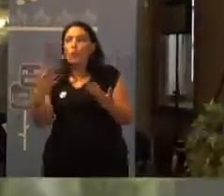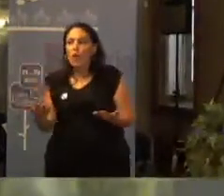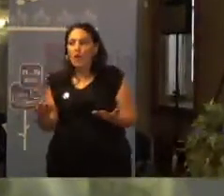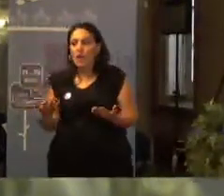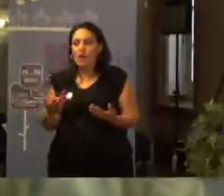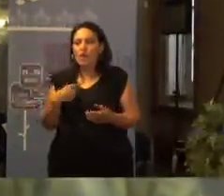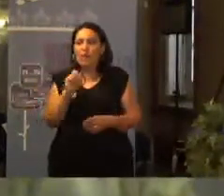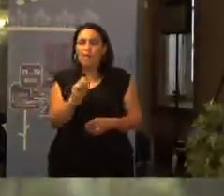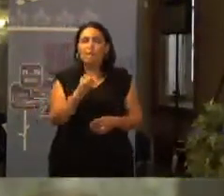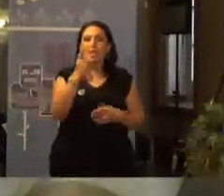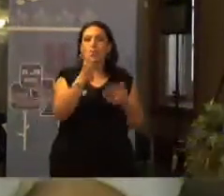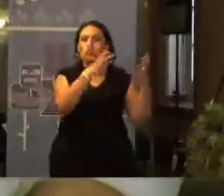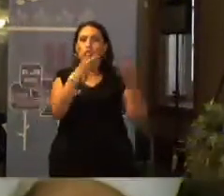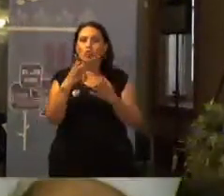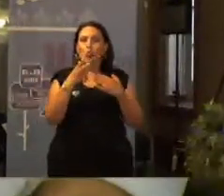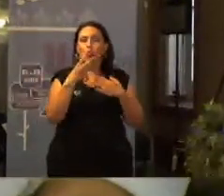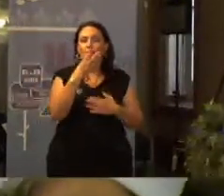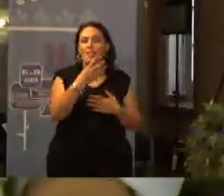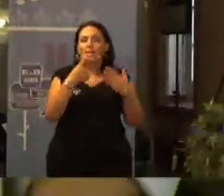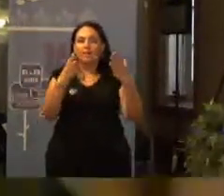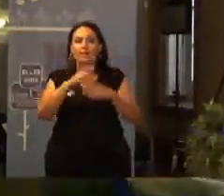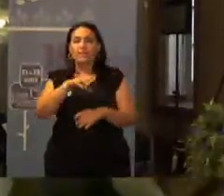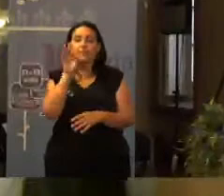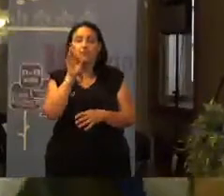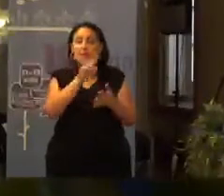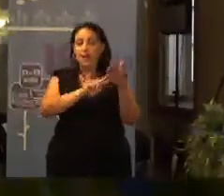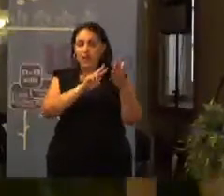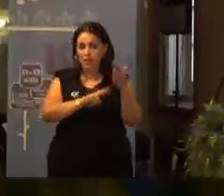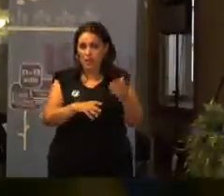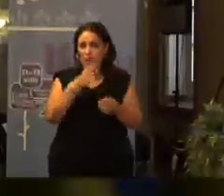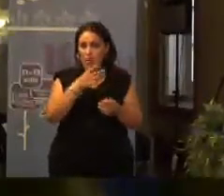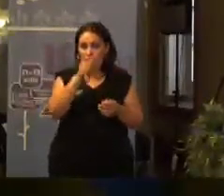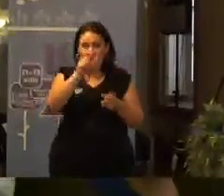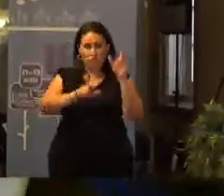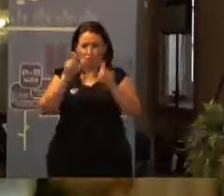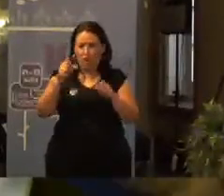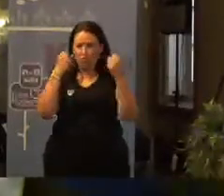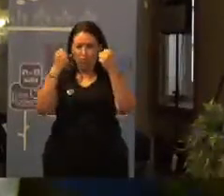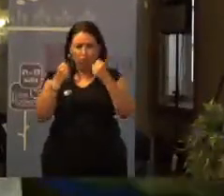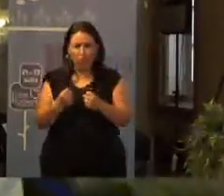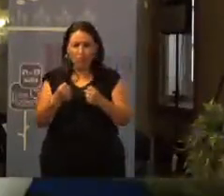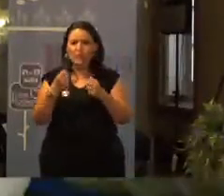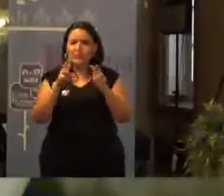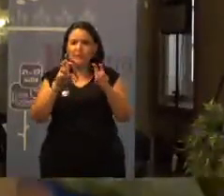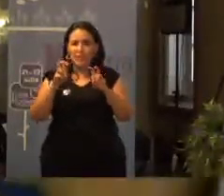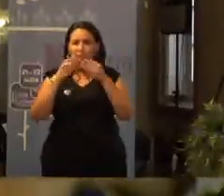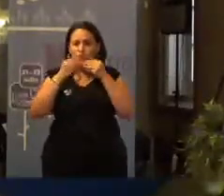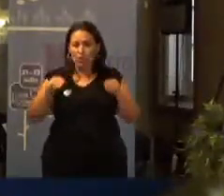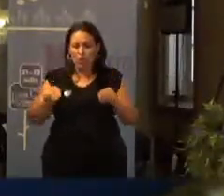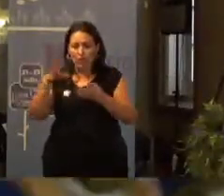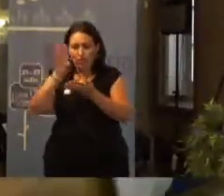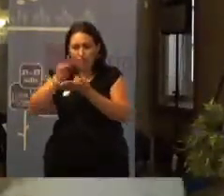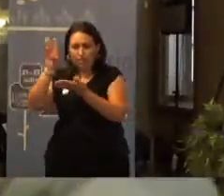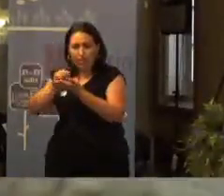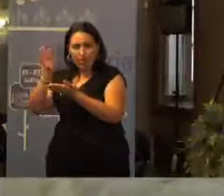A de 1846 de Galicia. O sea, que moitos historiadores oficiais que en Galicia pensan que o 46 foron 4 gatos tolos e era